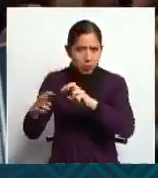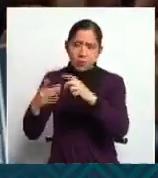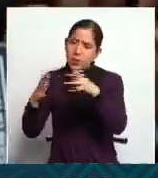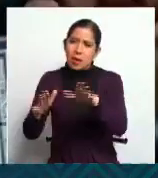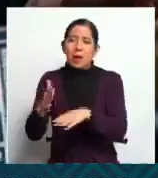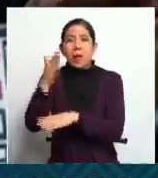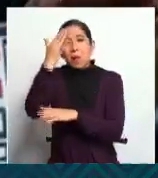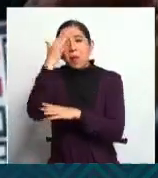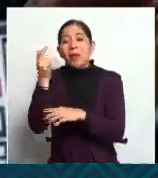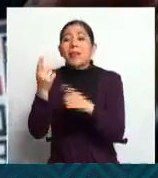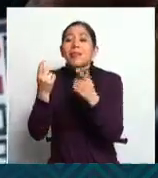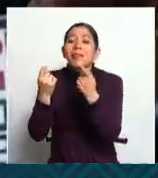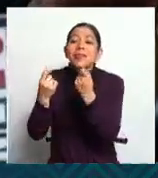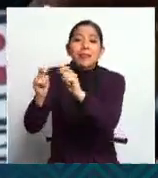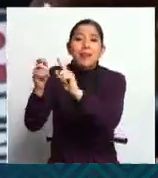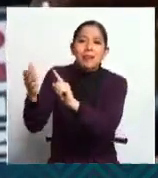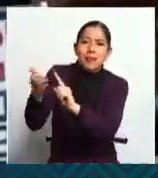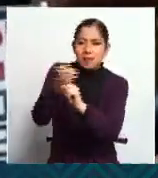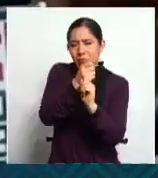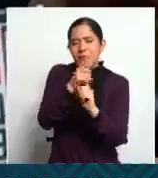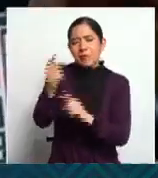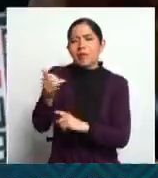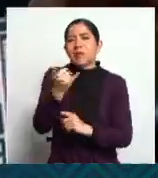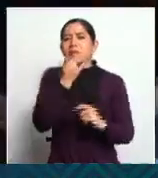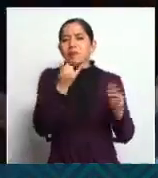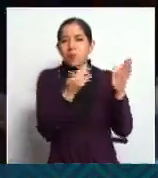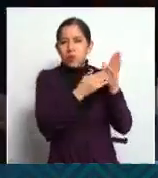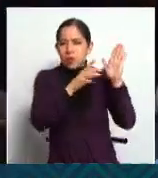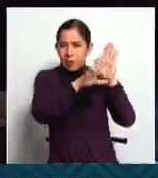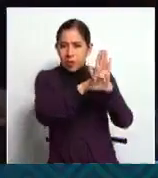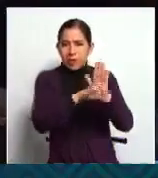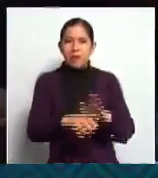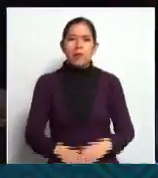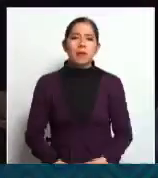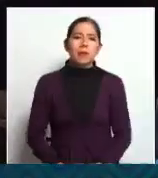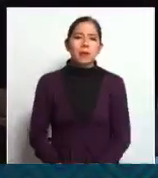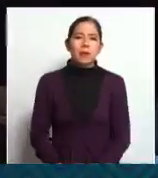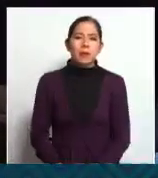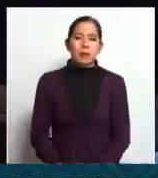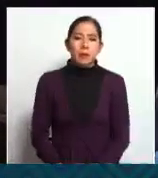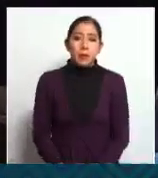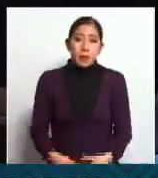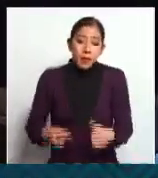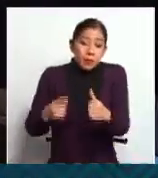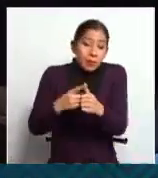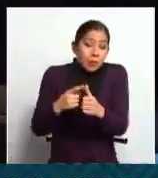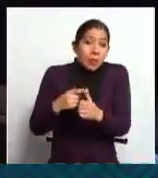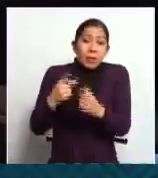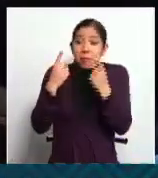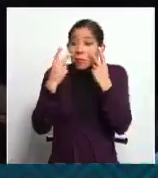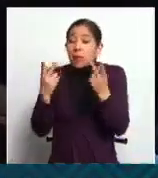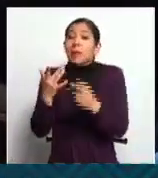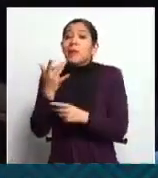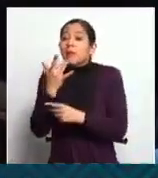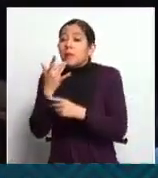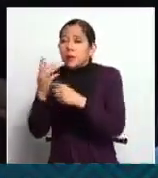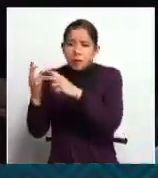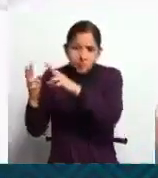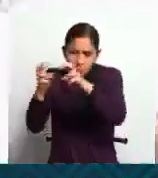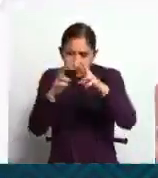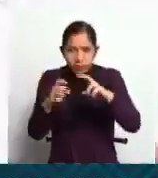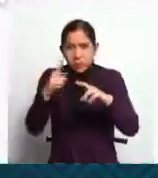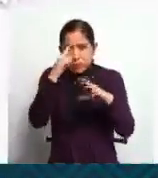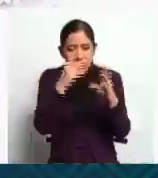oficio por el delito de tentativa de rapto. Se ha podido recabar algunos indicios, ¿no?, que van a empezar a